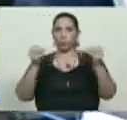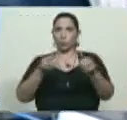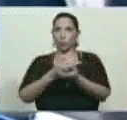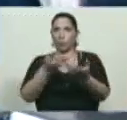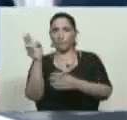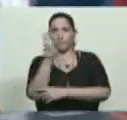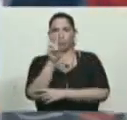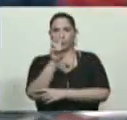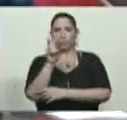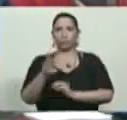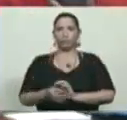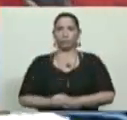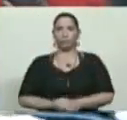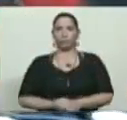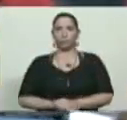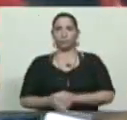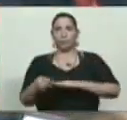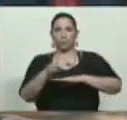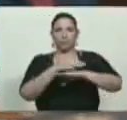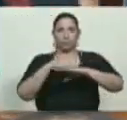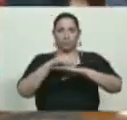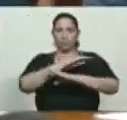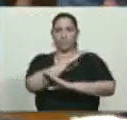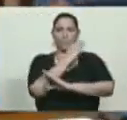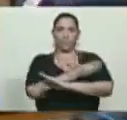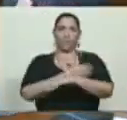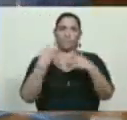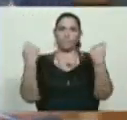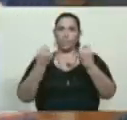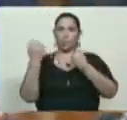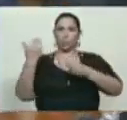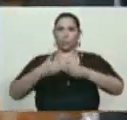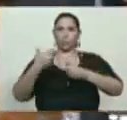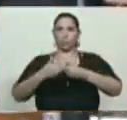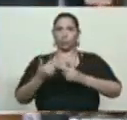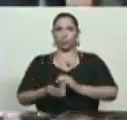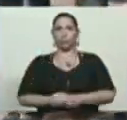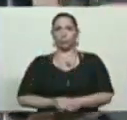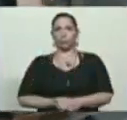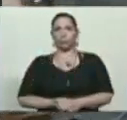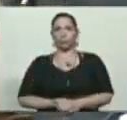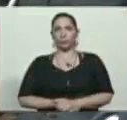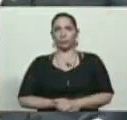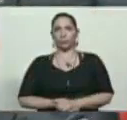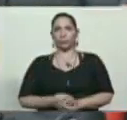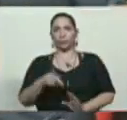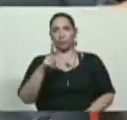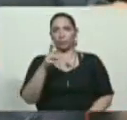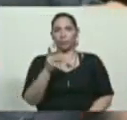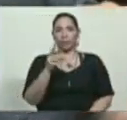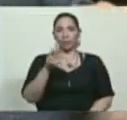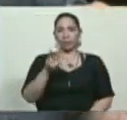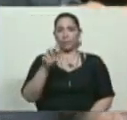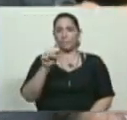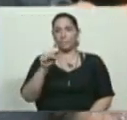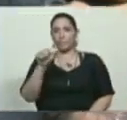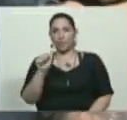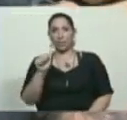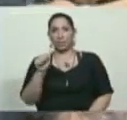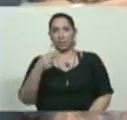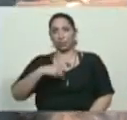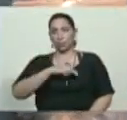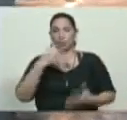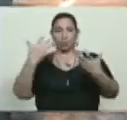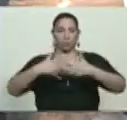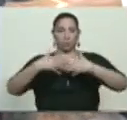Venezuela desde el Ministerio del Poder Popular de Petróleo y de PDVSA, nuestra industria